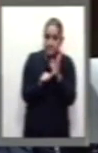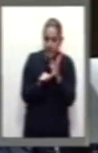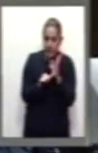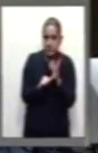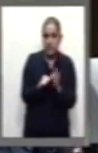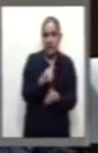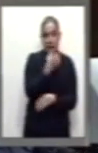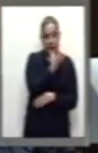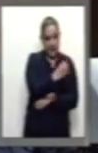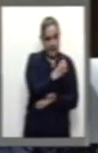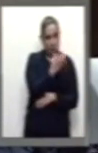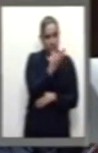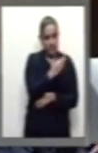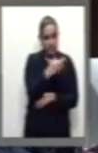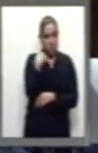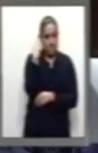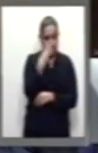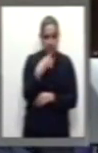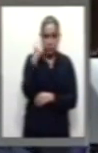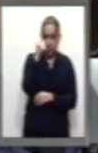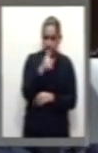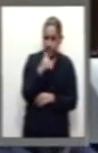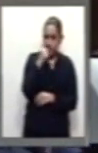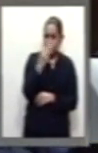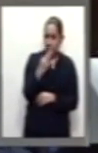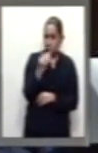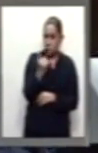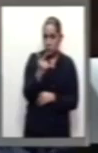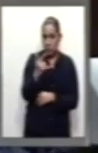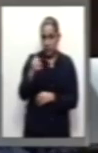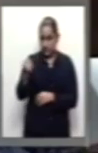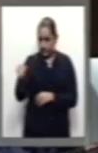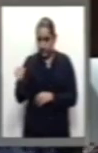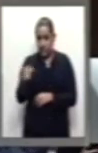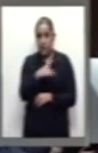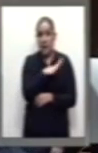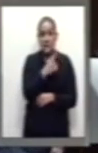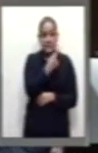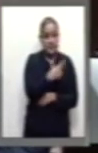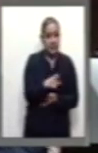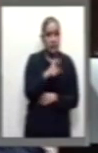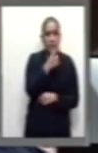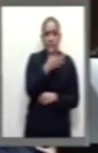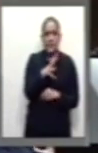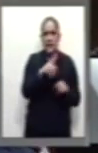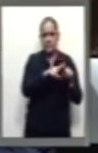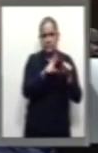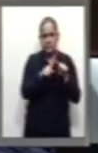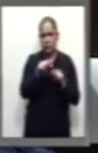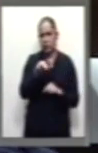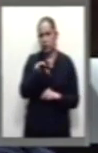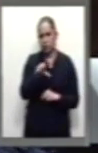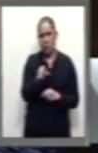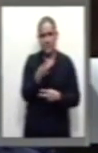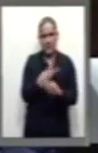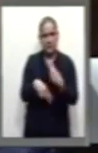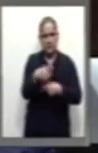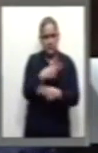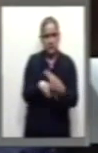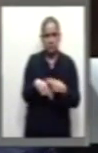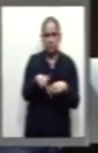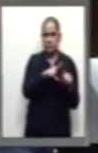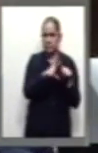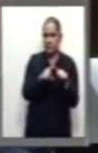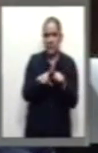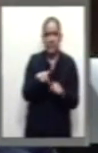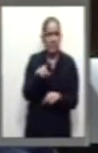a septiembre han habido 130 tomas de vías primarias en la ciudad, es decir,